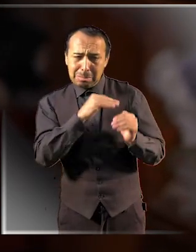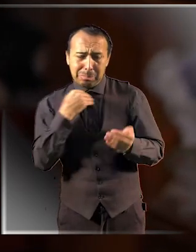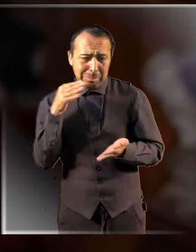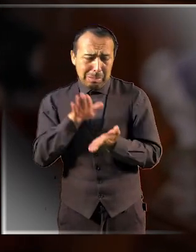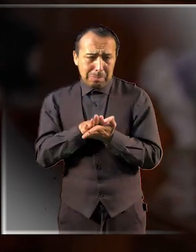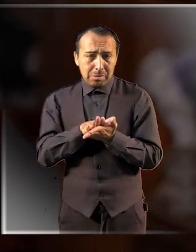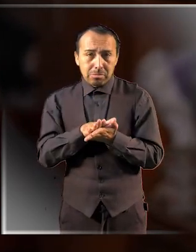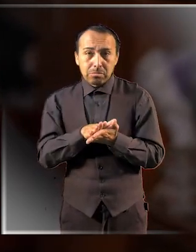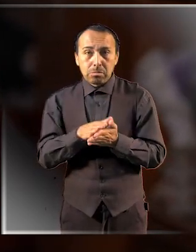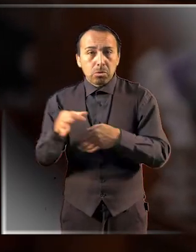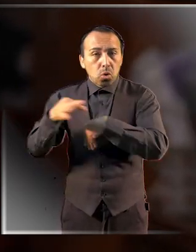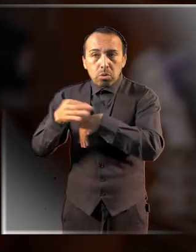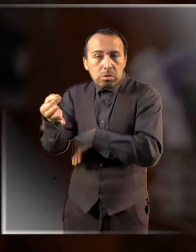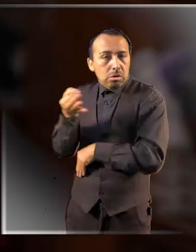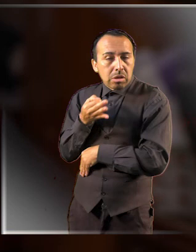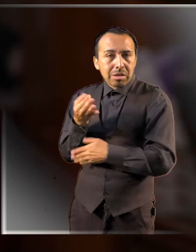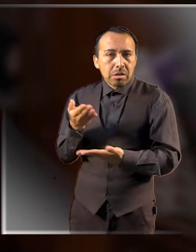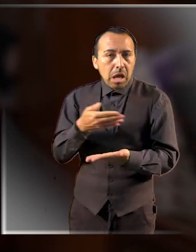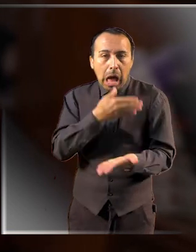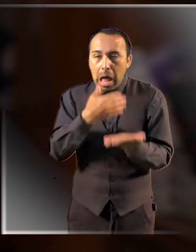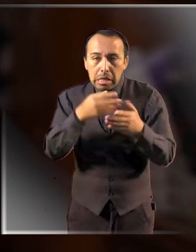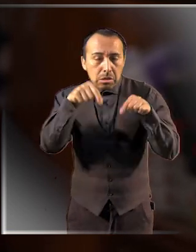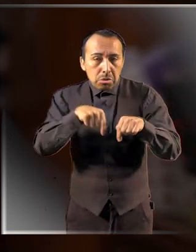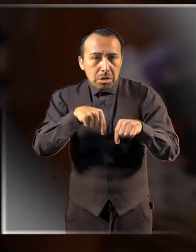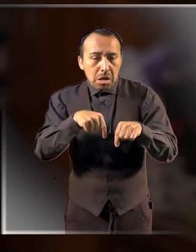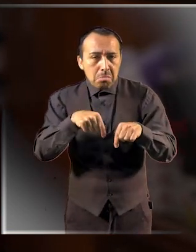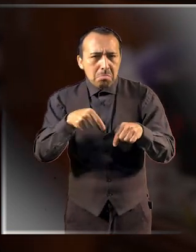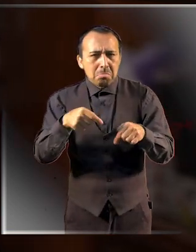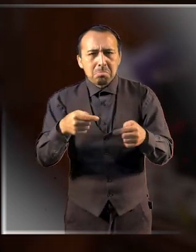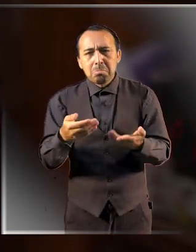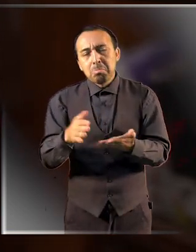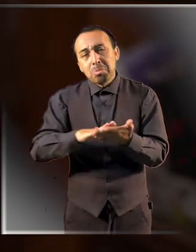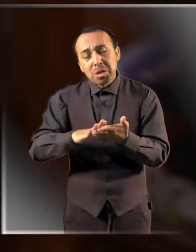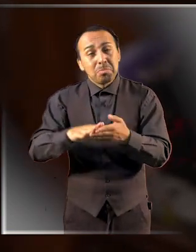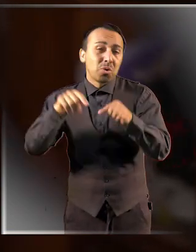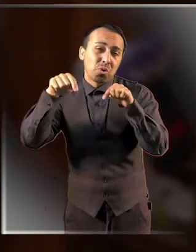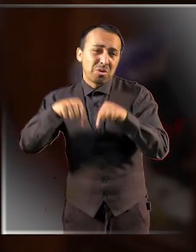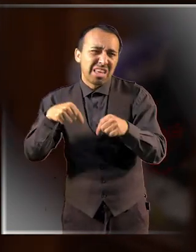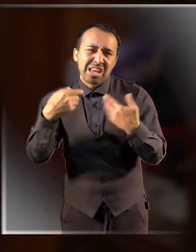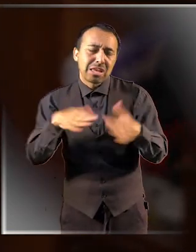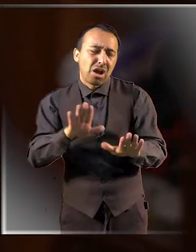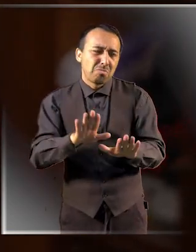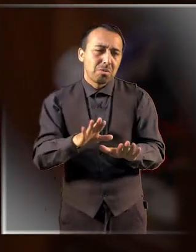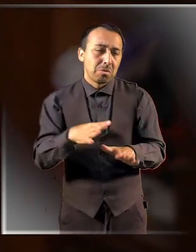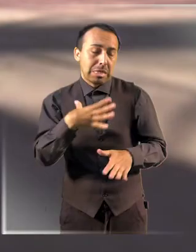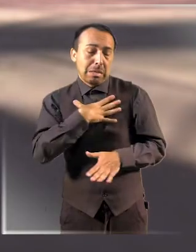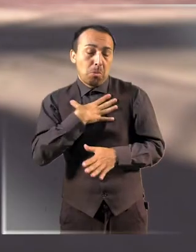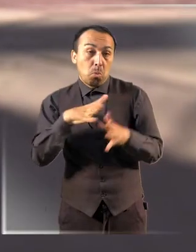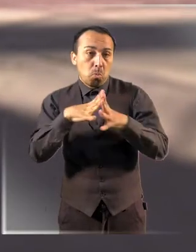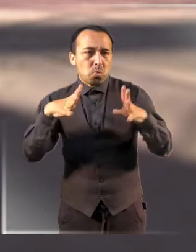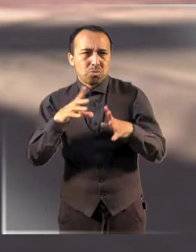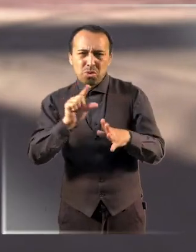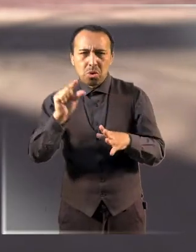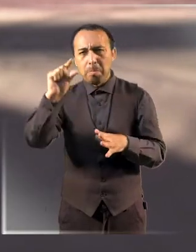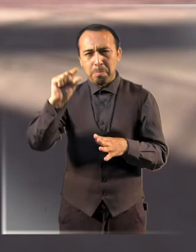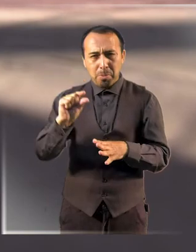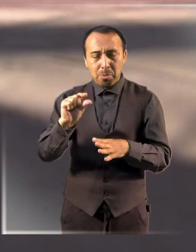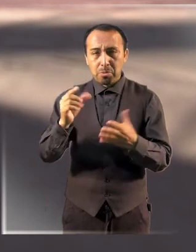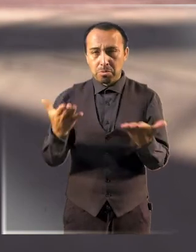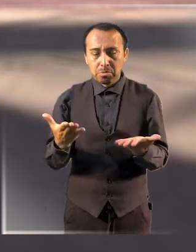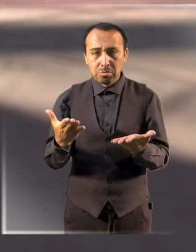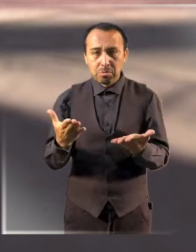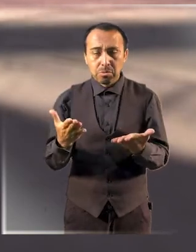nos decían los médicos. Y hasta el día de hoy, pero ya sin tanto temor. Siempre hay un poquito